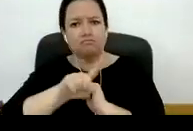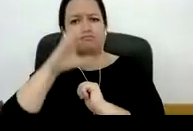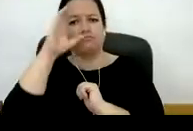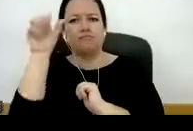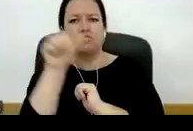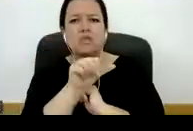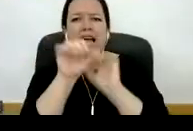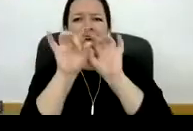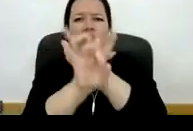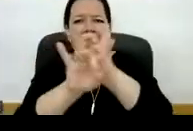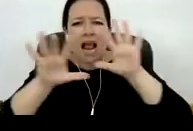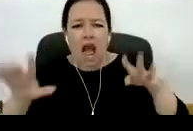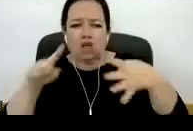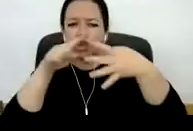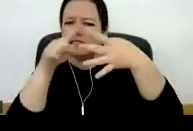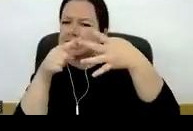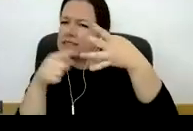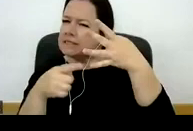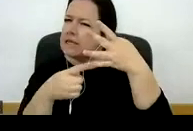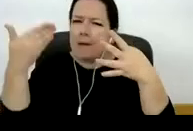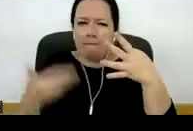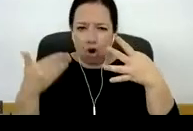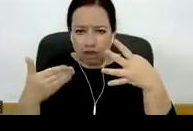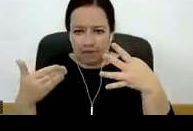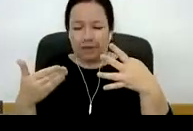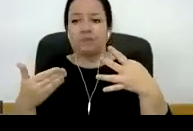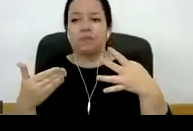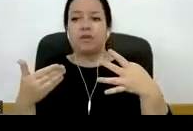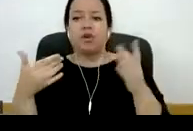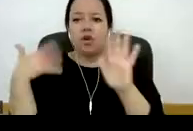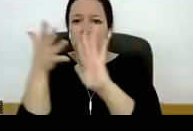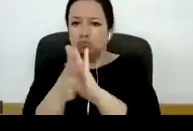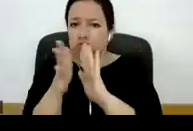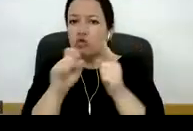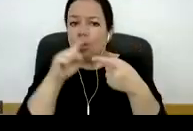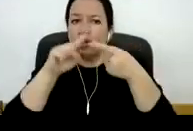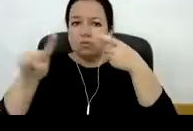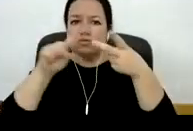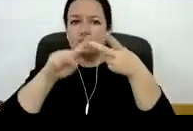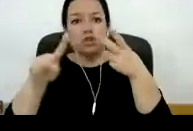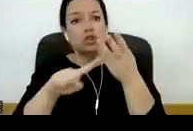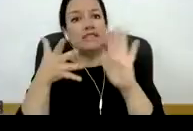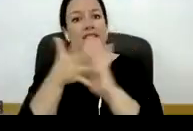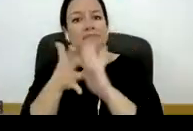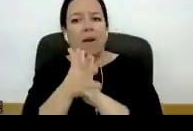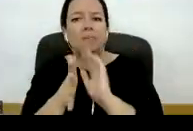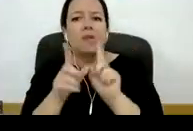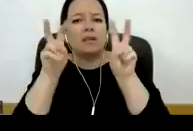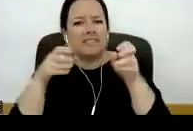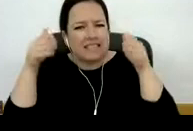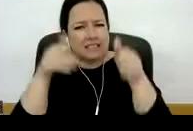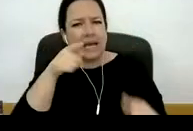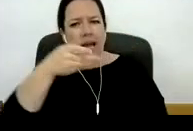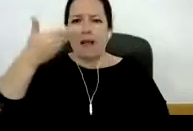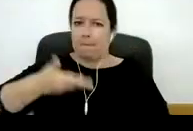claras 3 o 4 ideas. Hay un par, os las iré indicando conforme vayan apareciendo, un par de ideas que es importante que sí